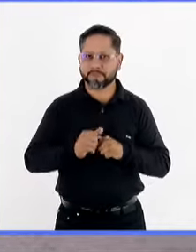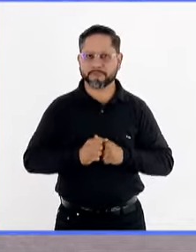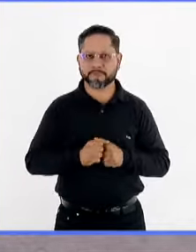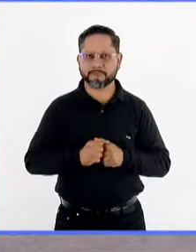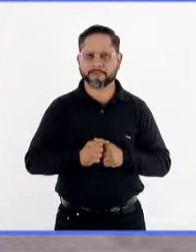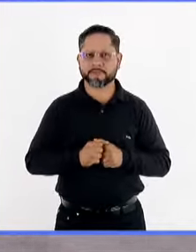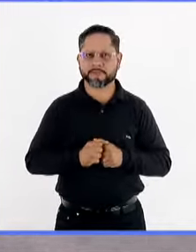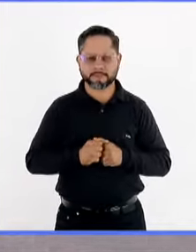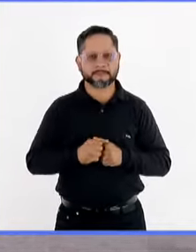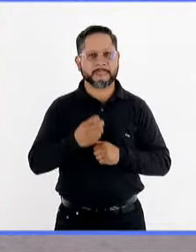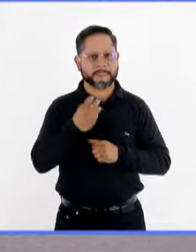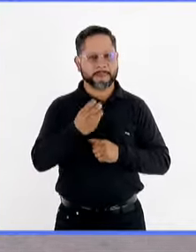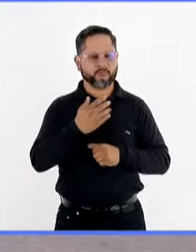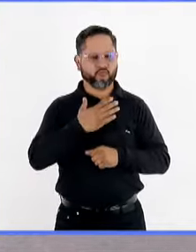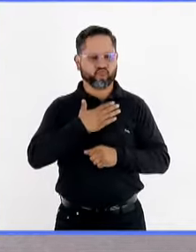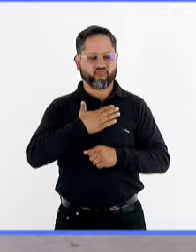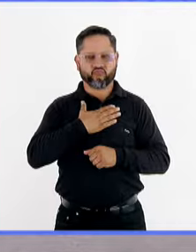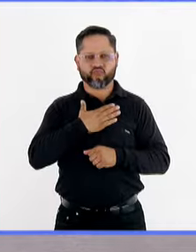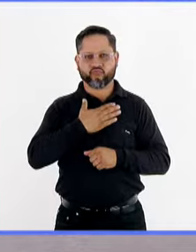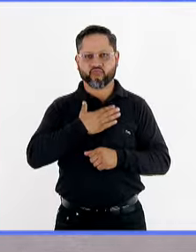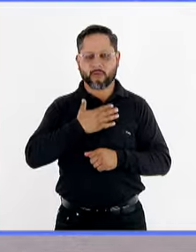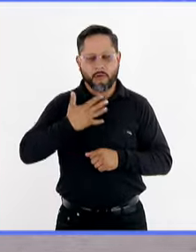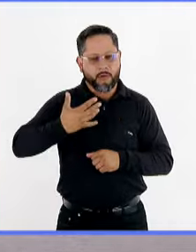Es un poco como la forma en la que me pueden